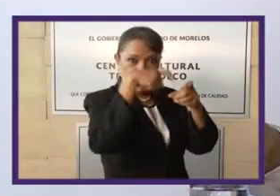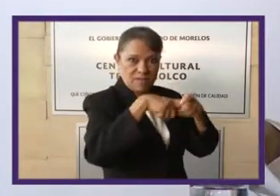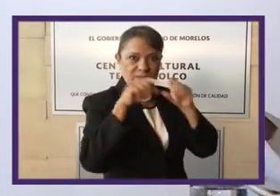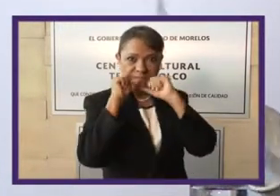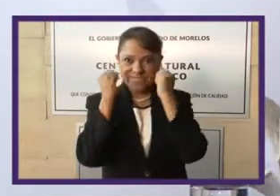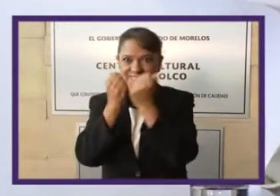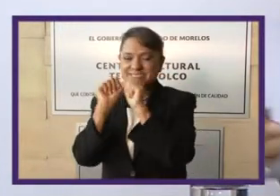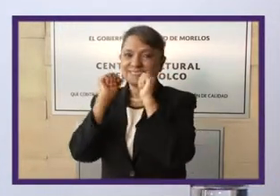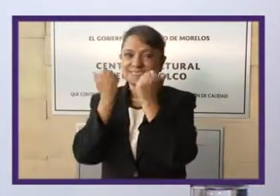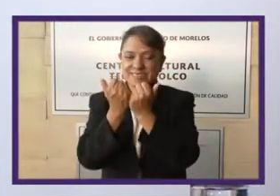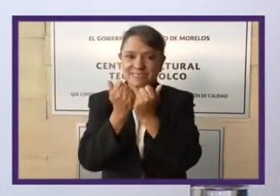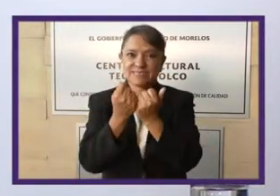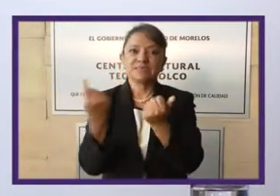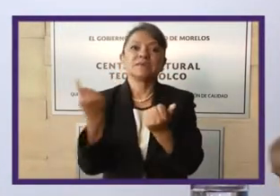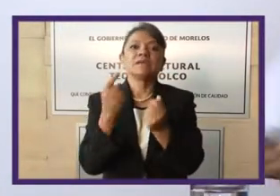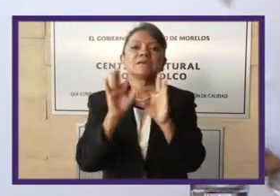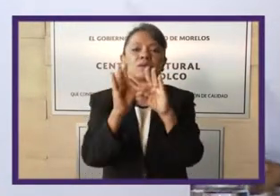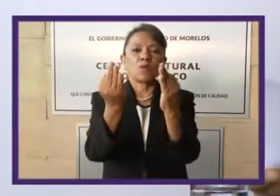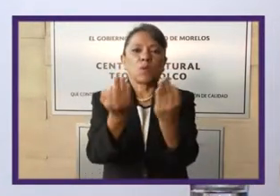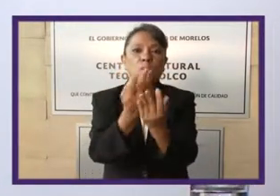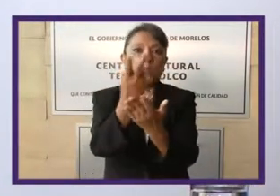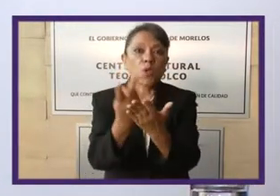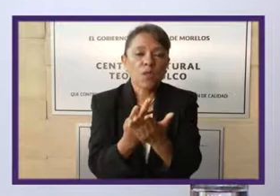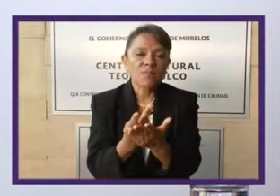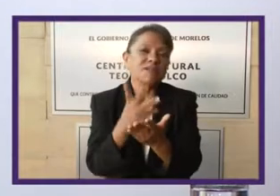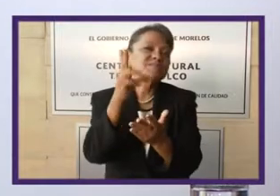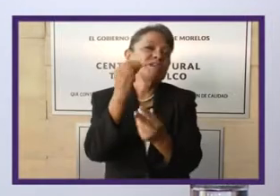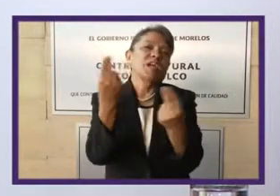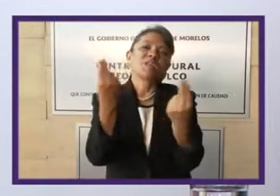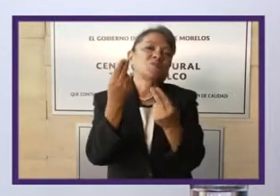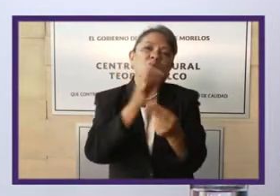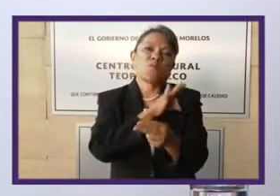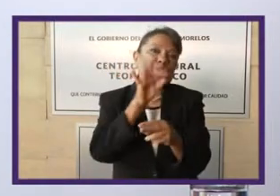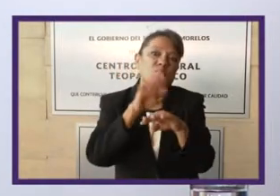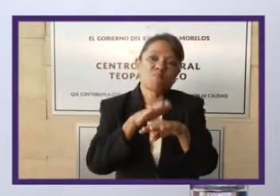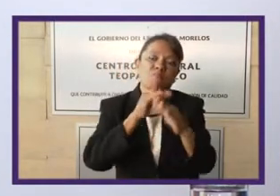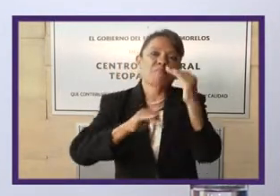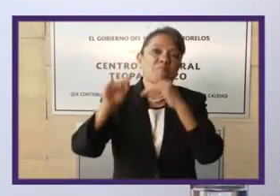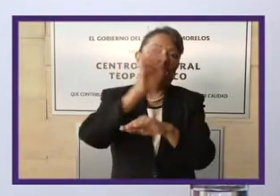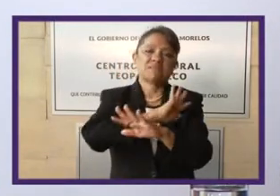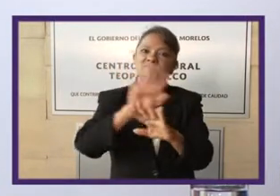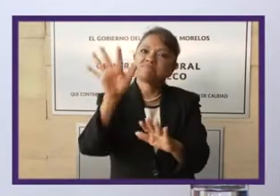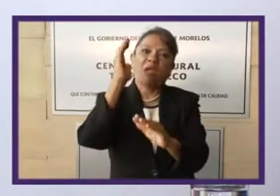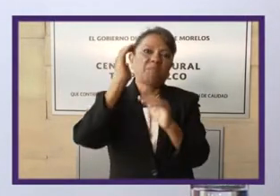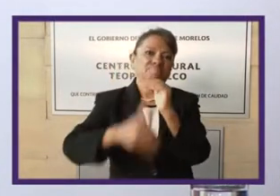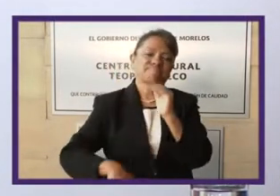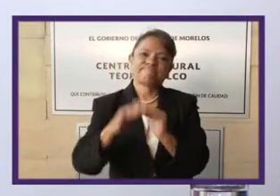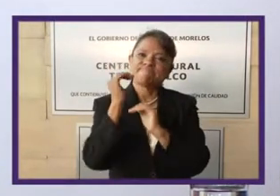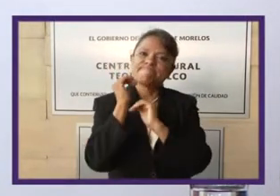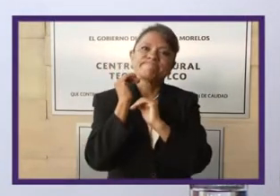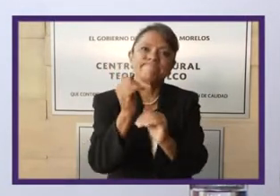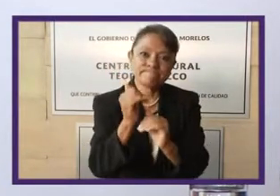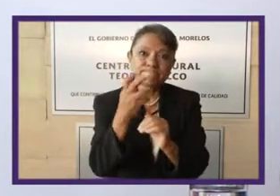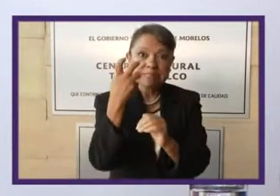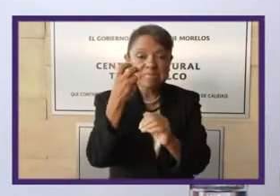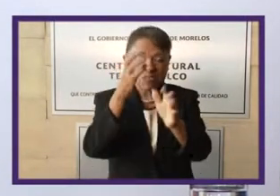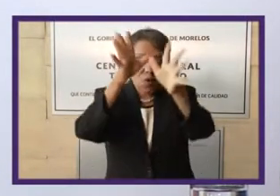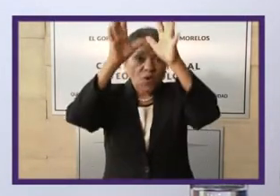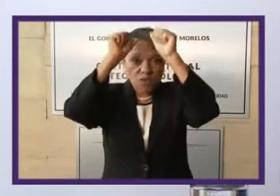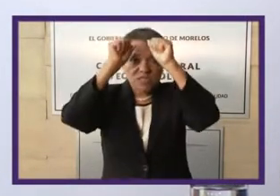organizaciones, de que el modelo ya no da más, efectivamente. Coincidimos plenamente a ese